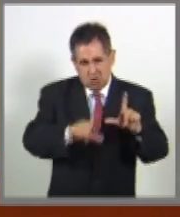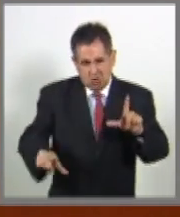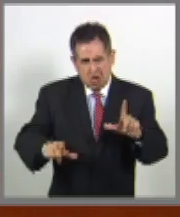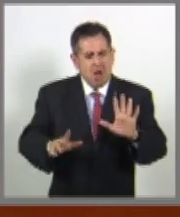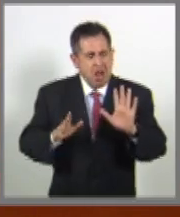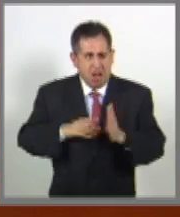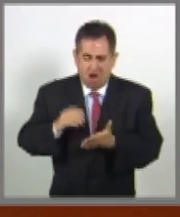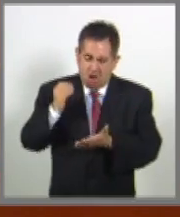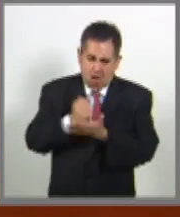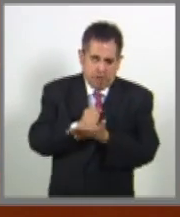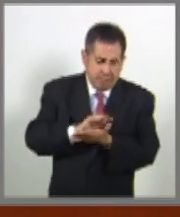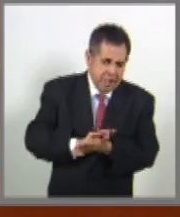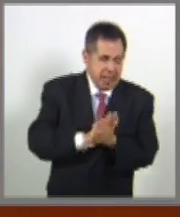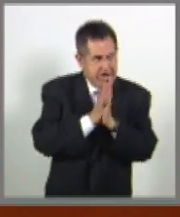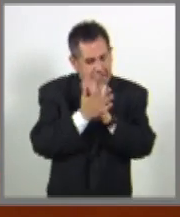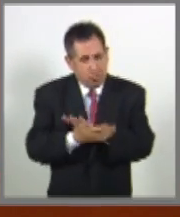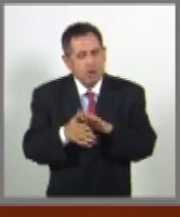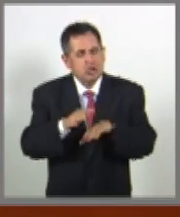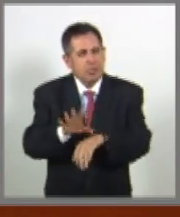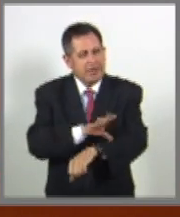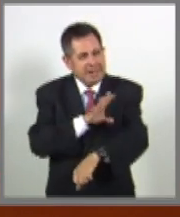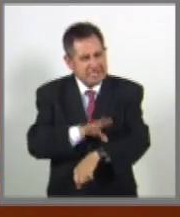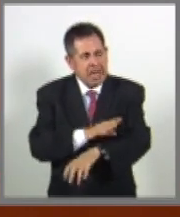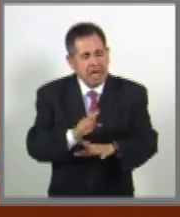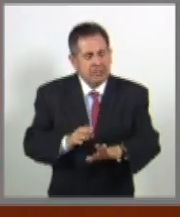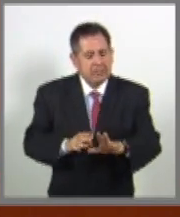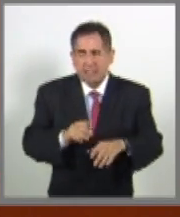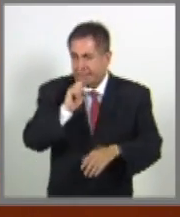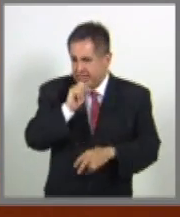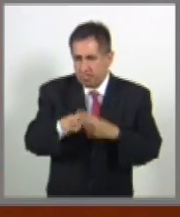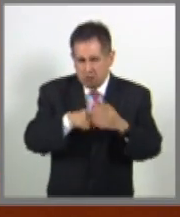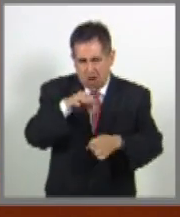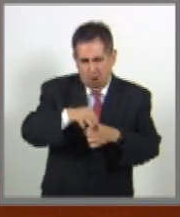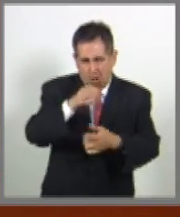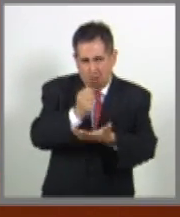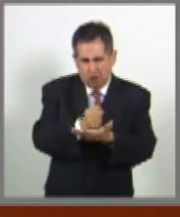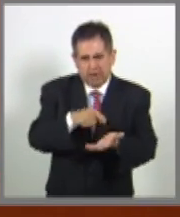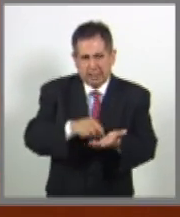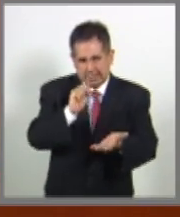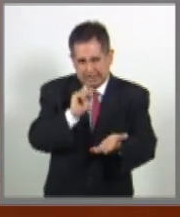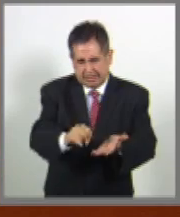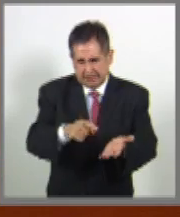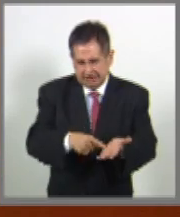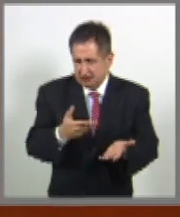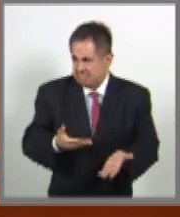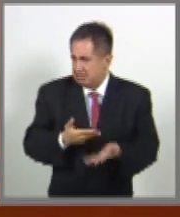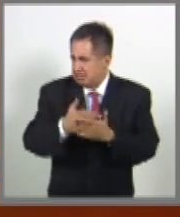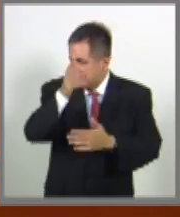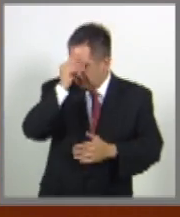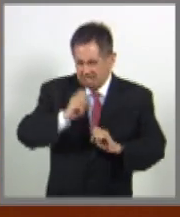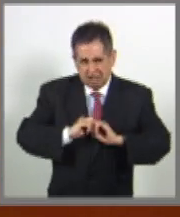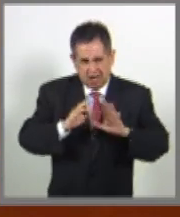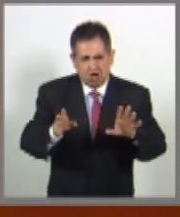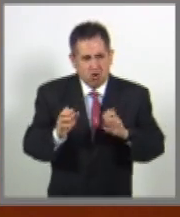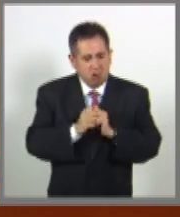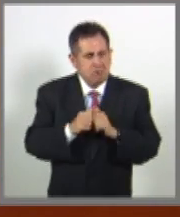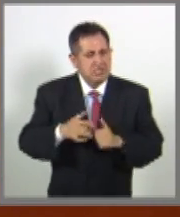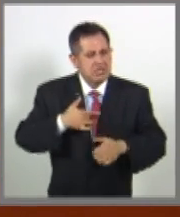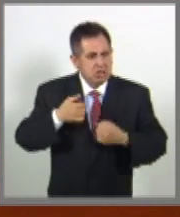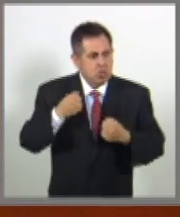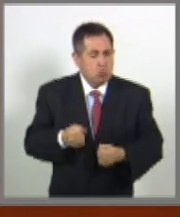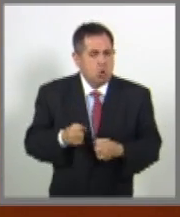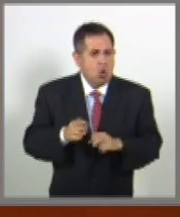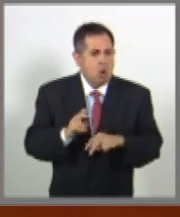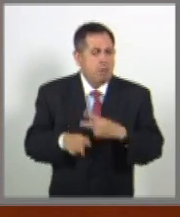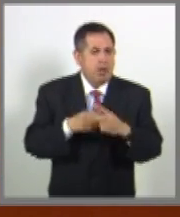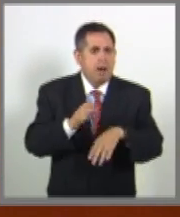aprobación de la reforma energética, también votaremos a favor de este presente dictamen, convencidos de que